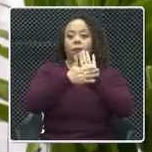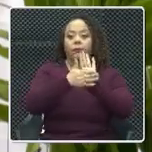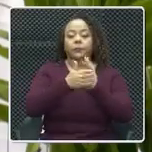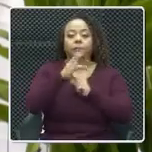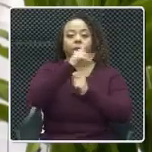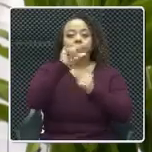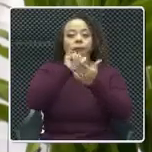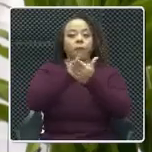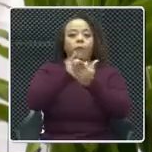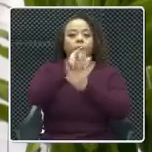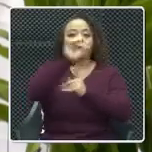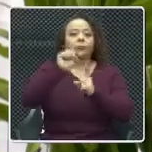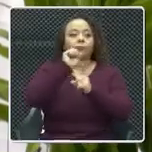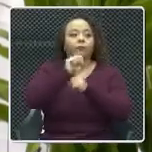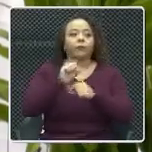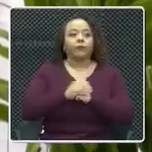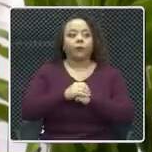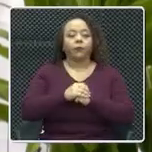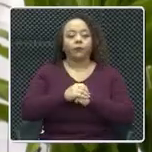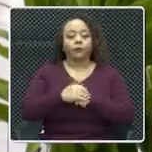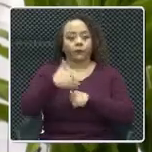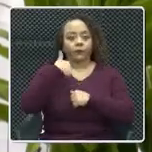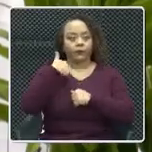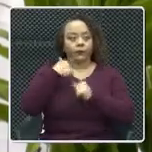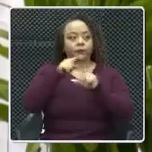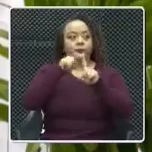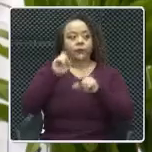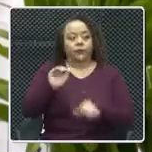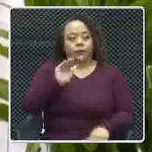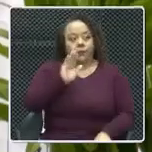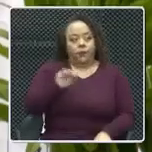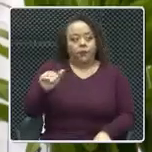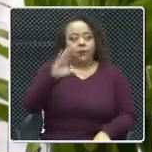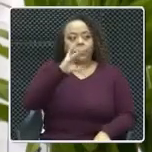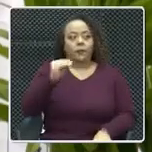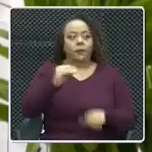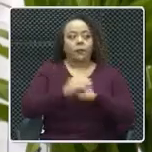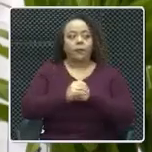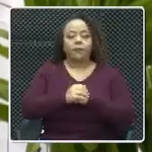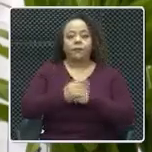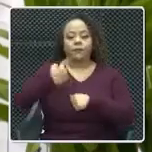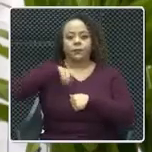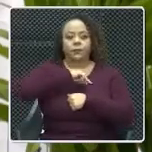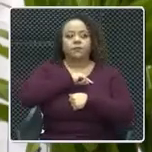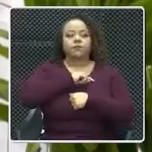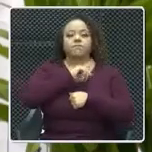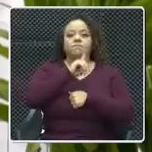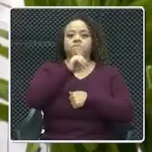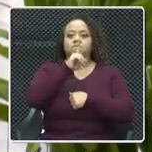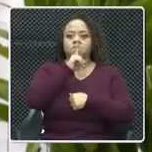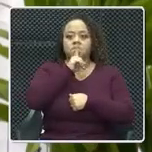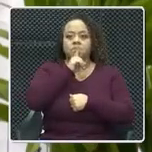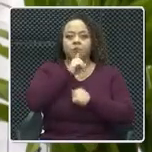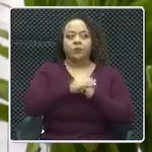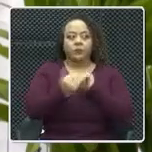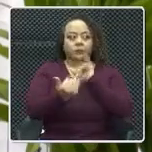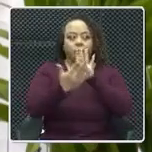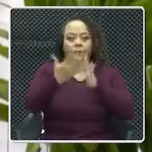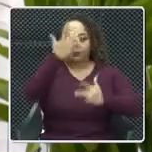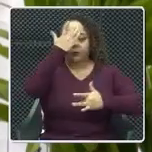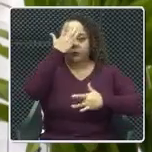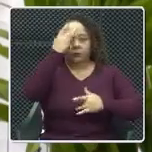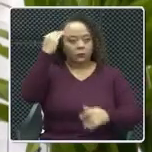esas situaciones que arrastramos desde niños y que nos hacen callarnos ante las enfermedades